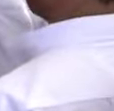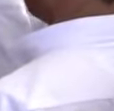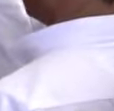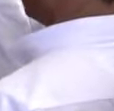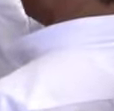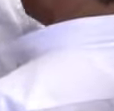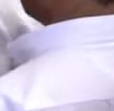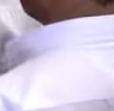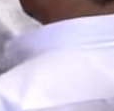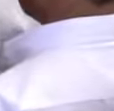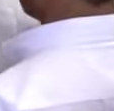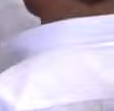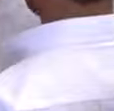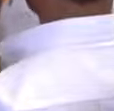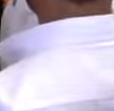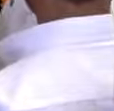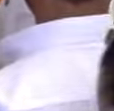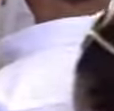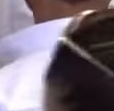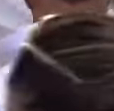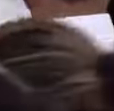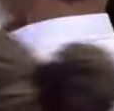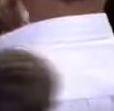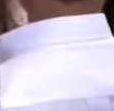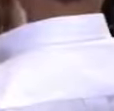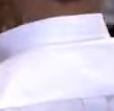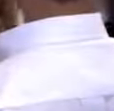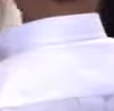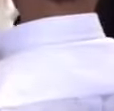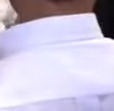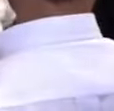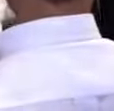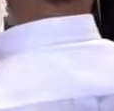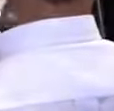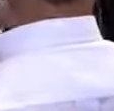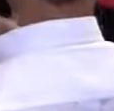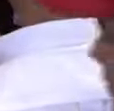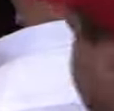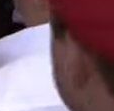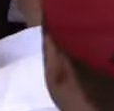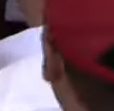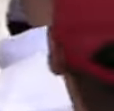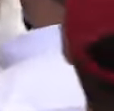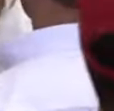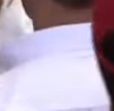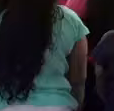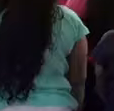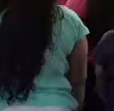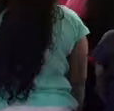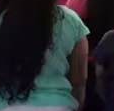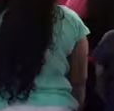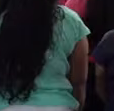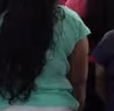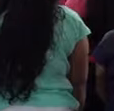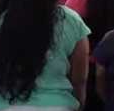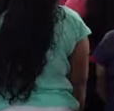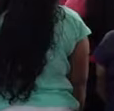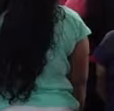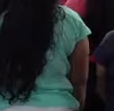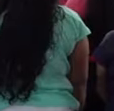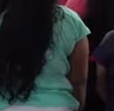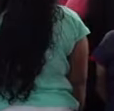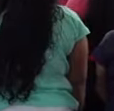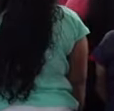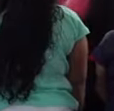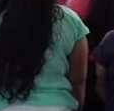La doctora Claudia Sheinbaum Pardo, jefa de gobierno de la Ciudad de México, autoridades que nos acompañan e invitados